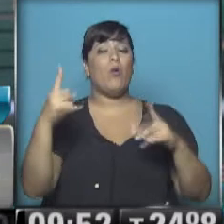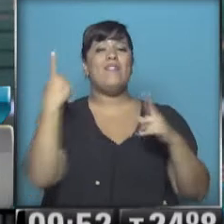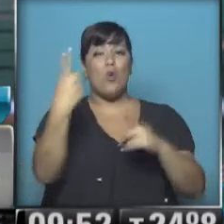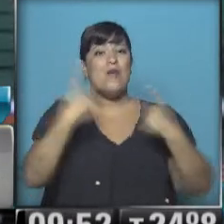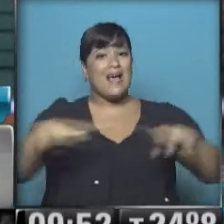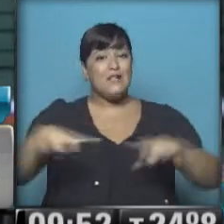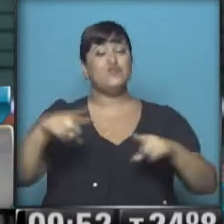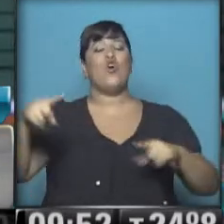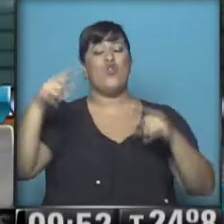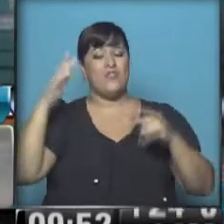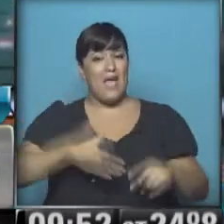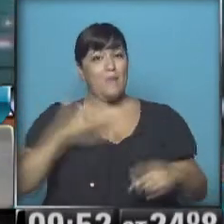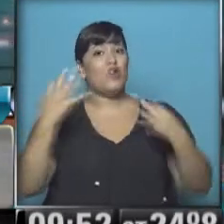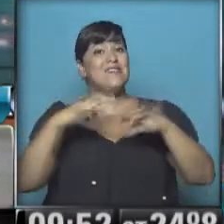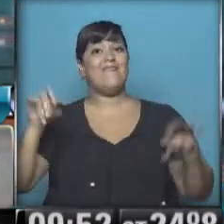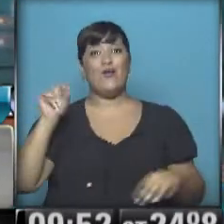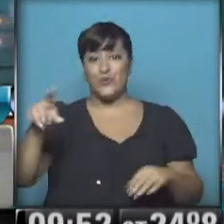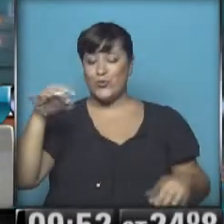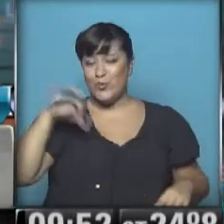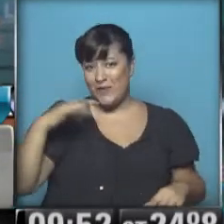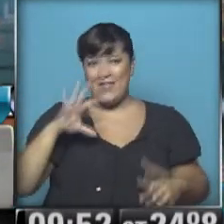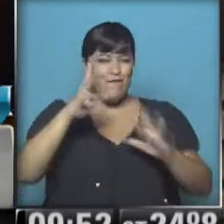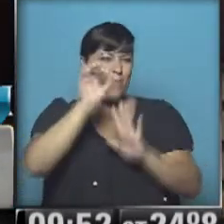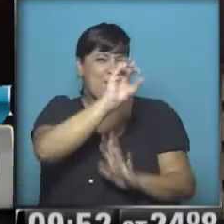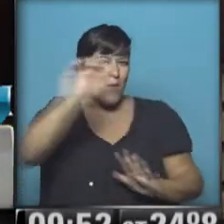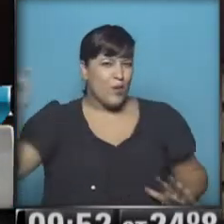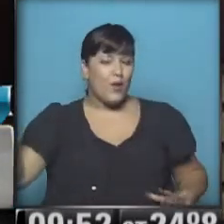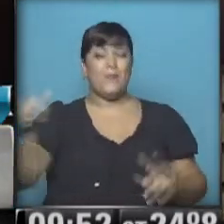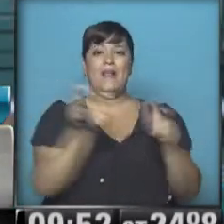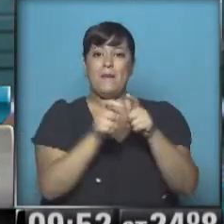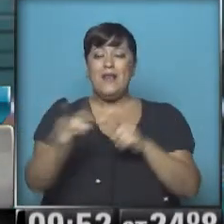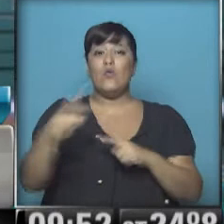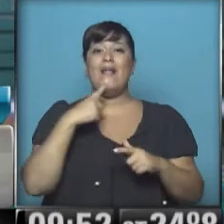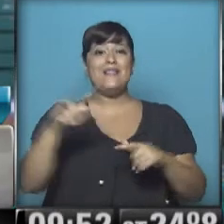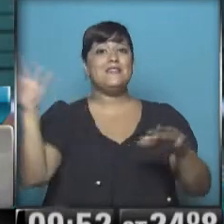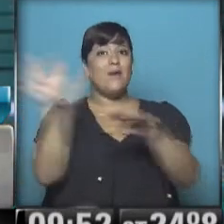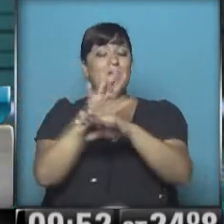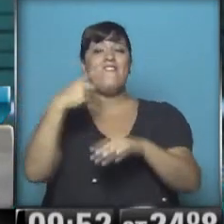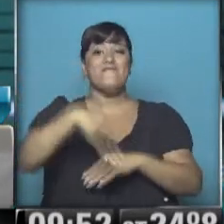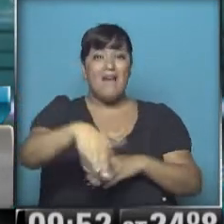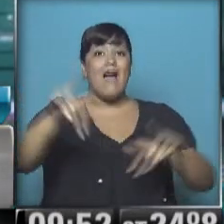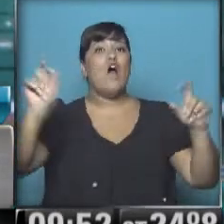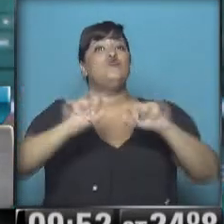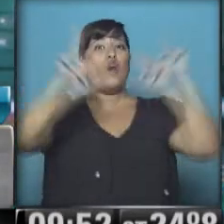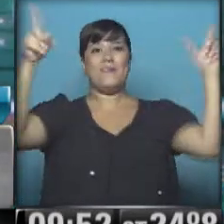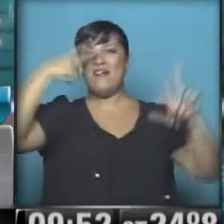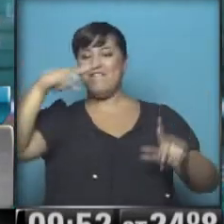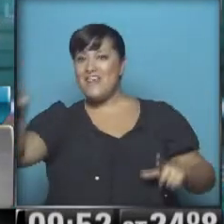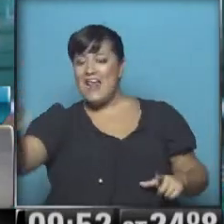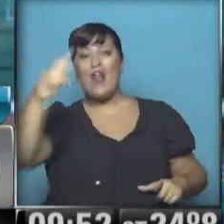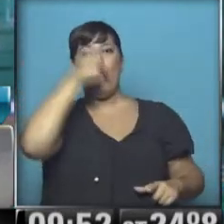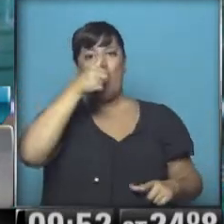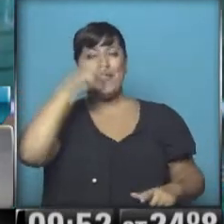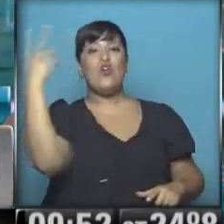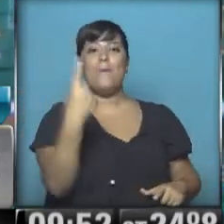sábado 31. Quienes programan el autocine hablan de una función sorpresa para el cierre del ciclo el domingo 1